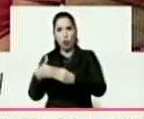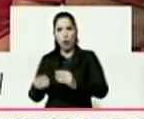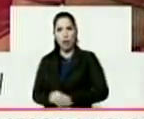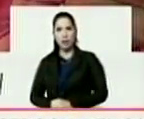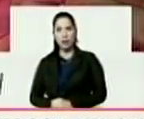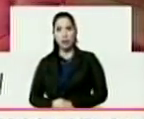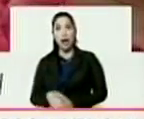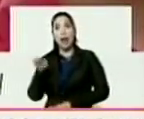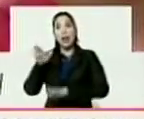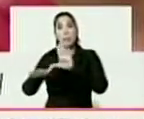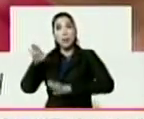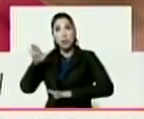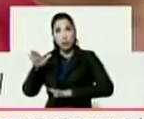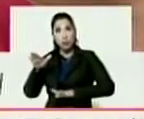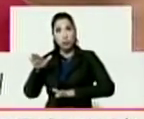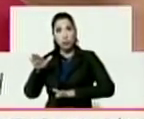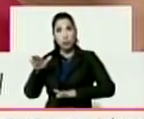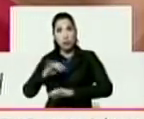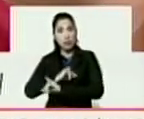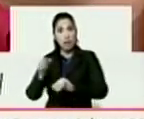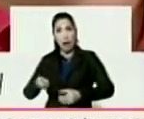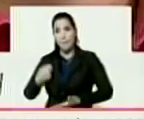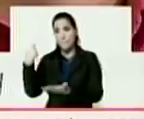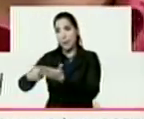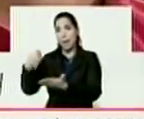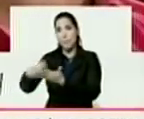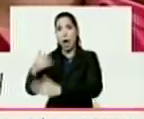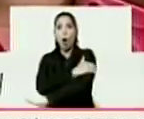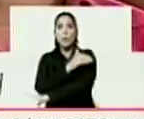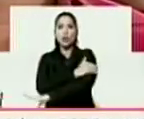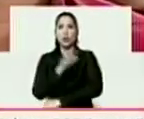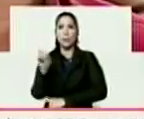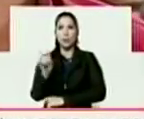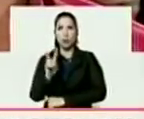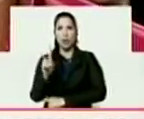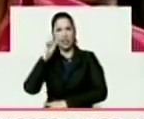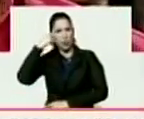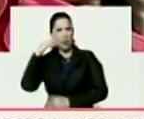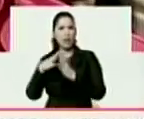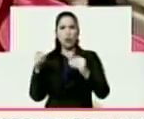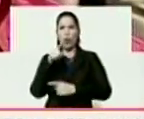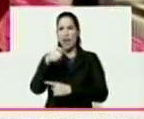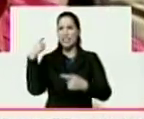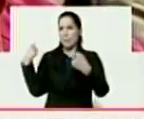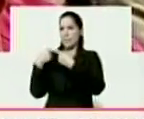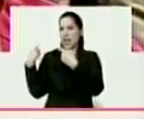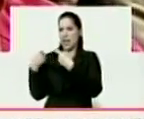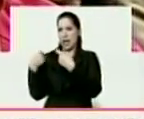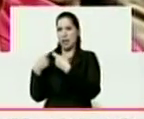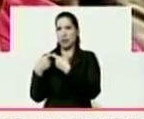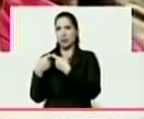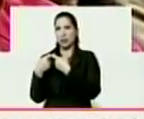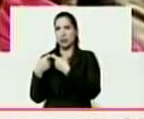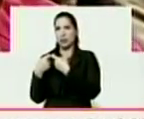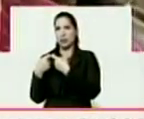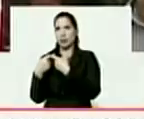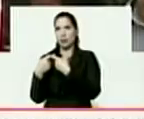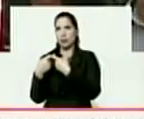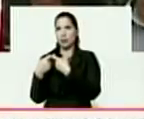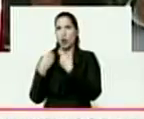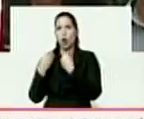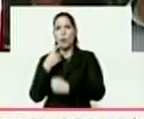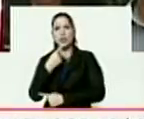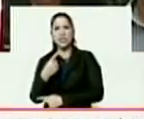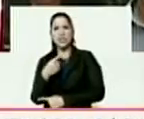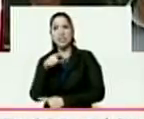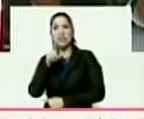menos que han sido entregados a la oposición venezolana recuerda que todas estas peleas como se dicen estos lodos